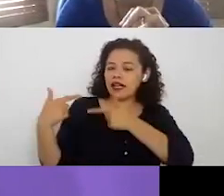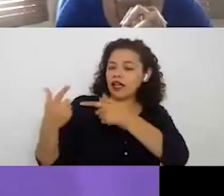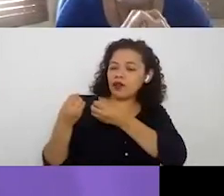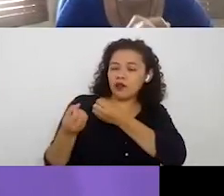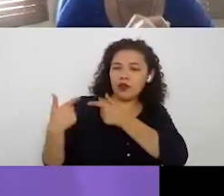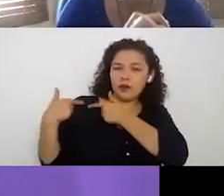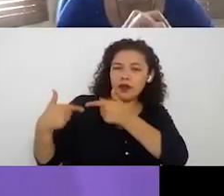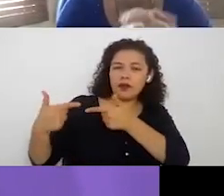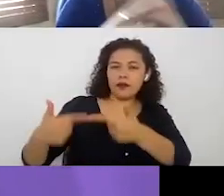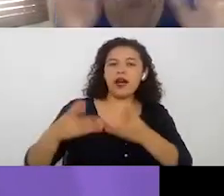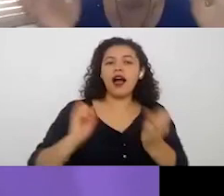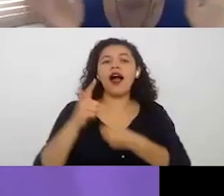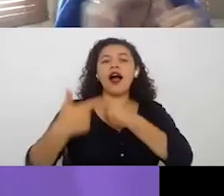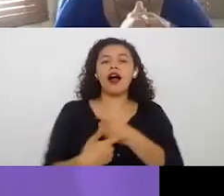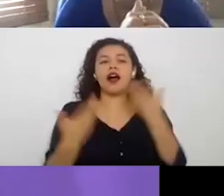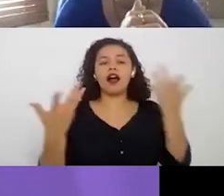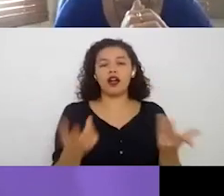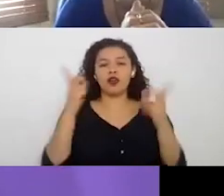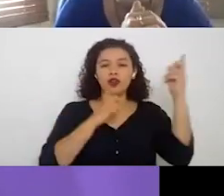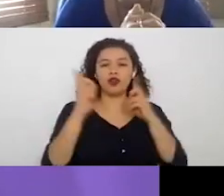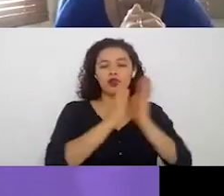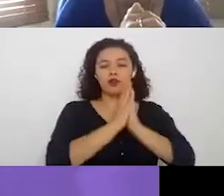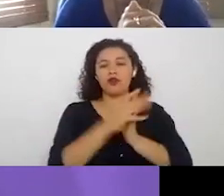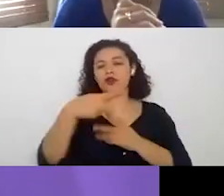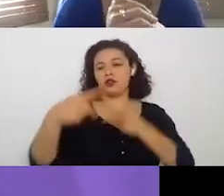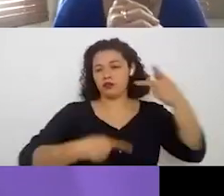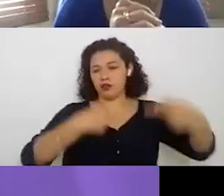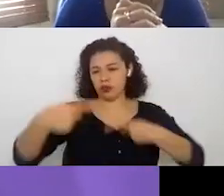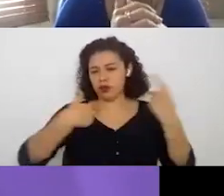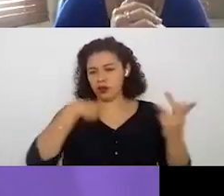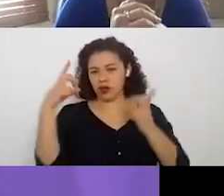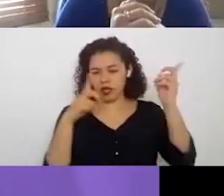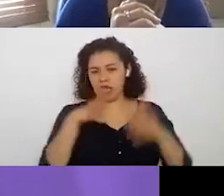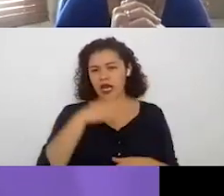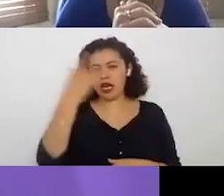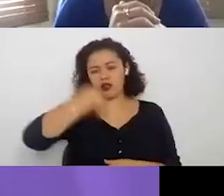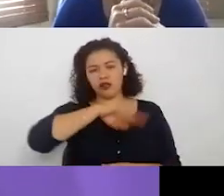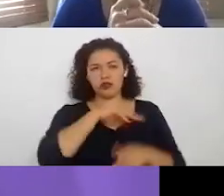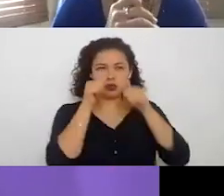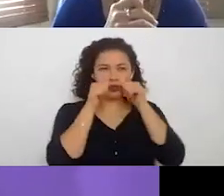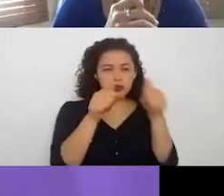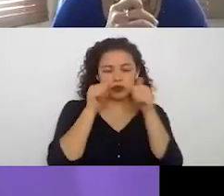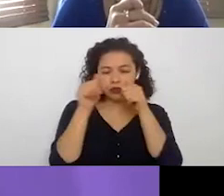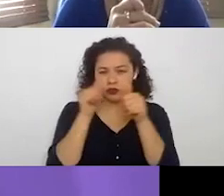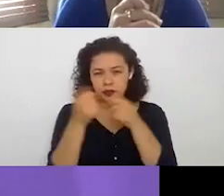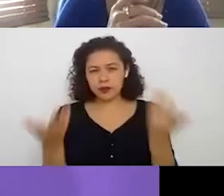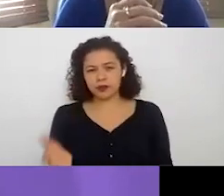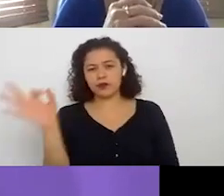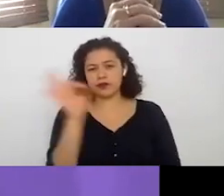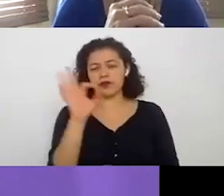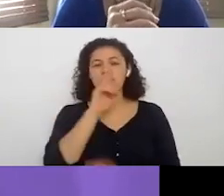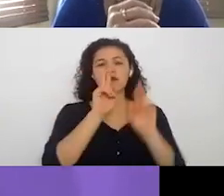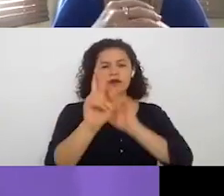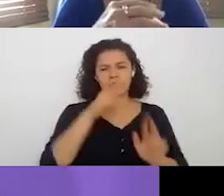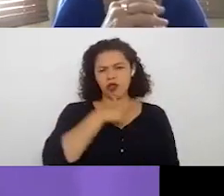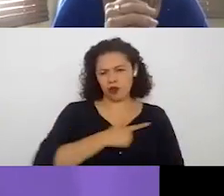Si hay alguna duda, por favor, estoy abierta a sus preguntas. Vamos atendiéndolas a ellas. Si tenemos las respuestas, con